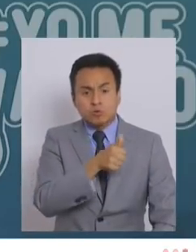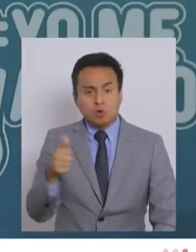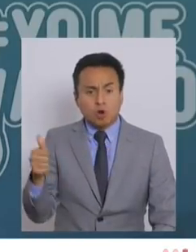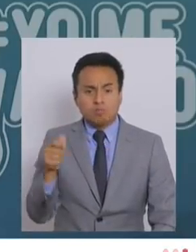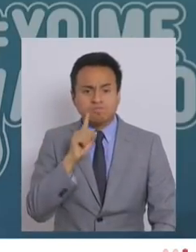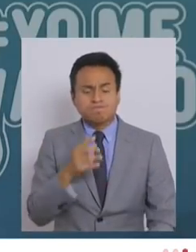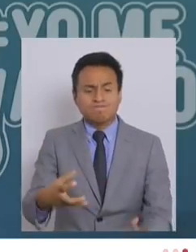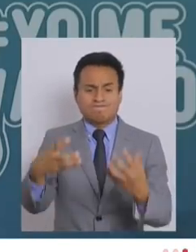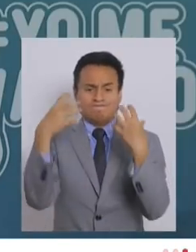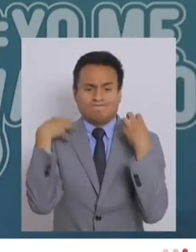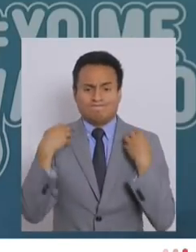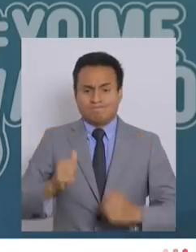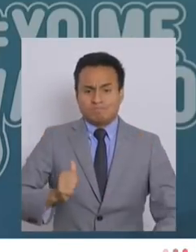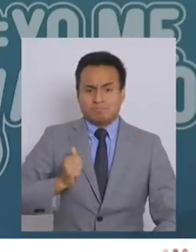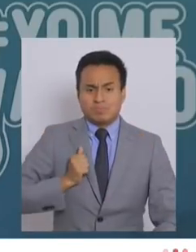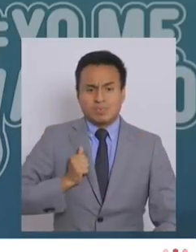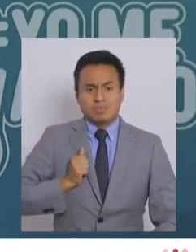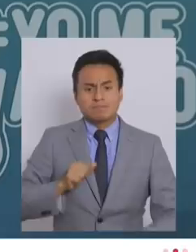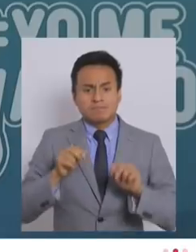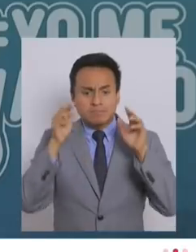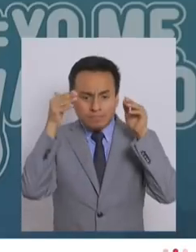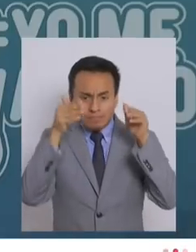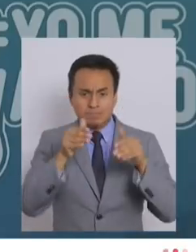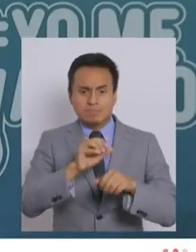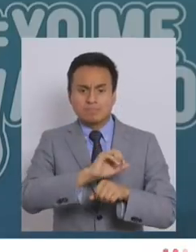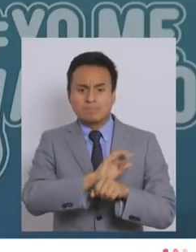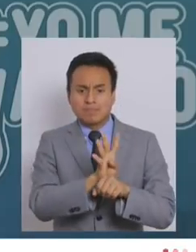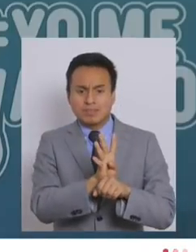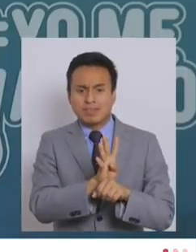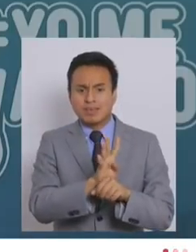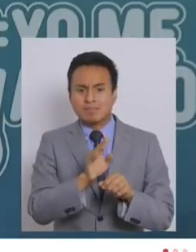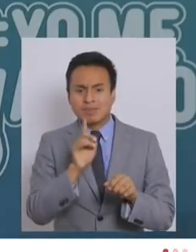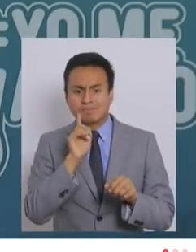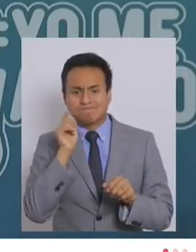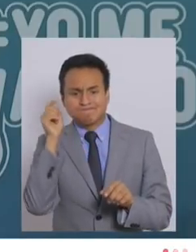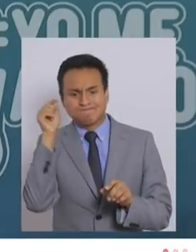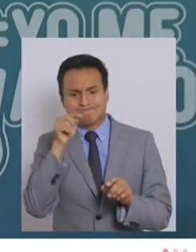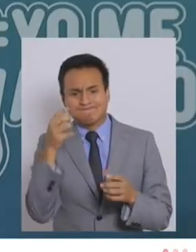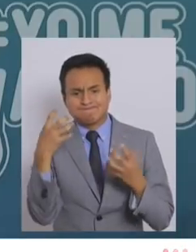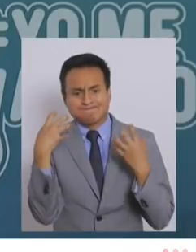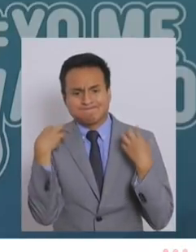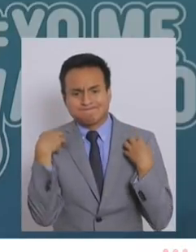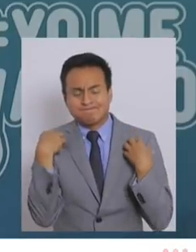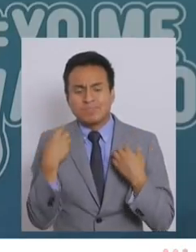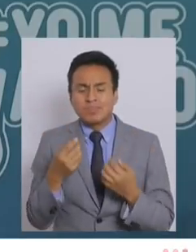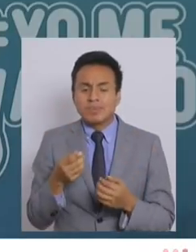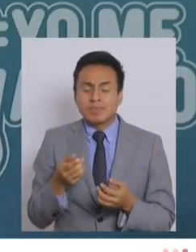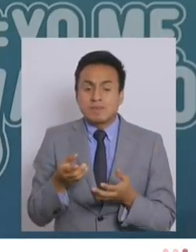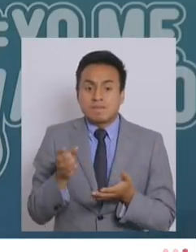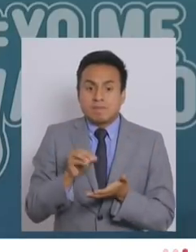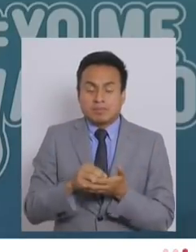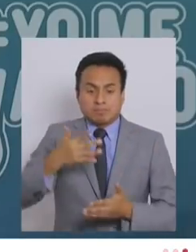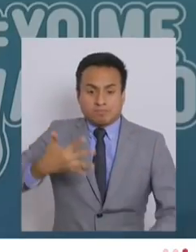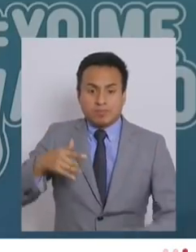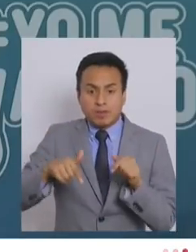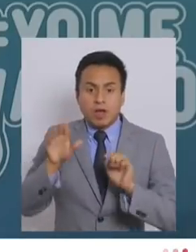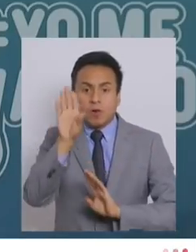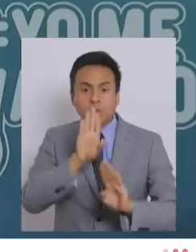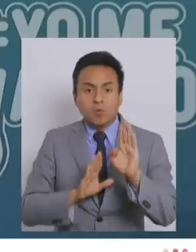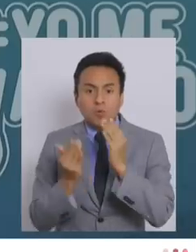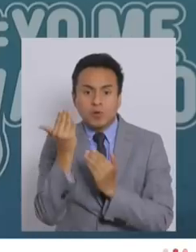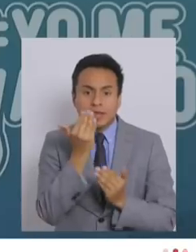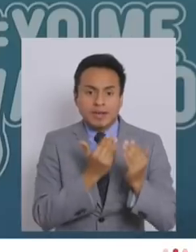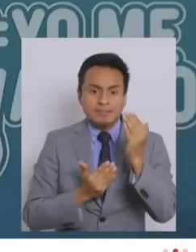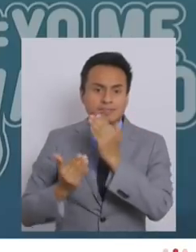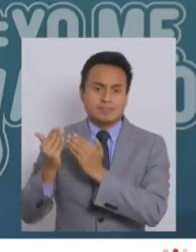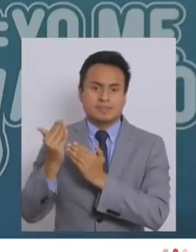responsabilidades que cumplir con respecto a la pandemia y más que nunca hay que cuidarse porque cuando